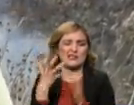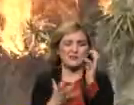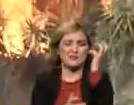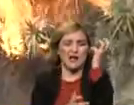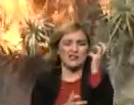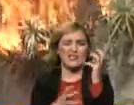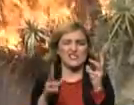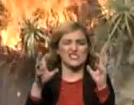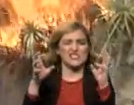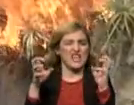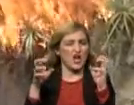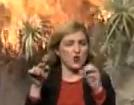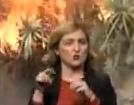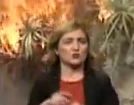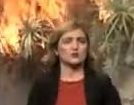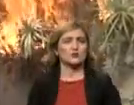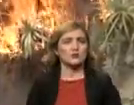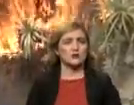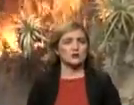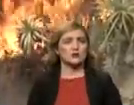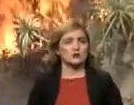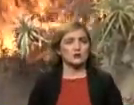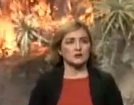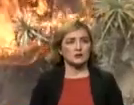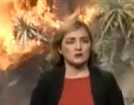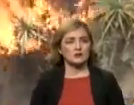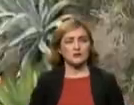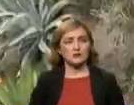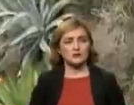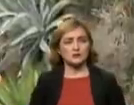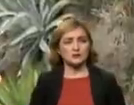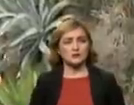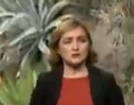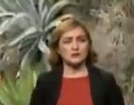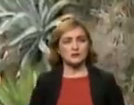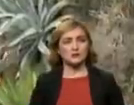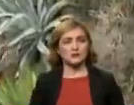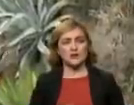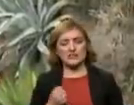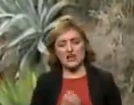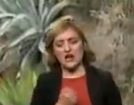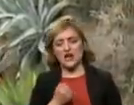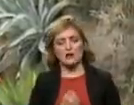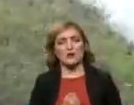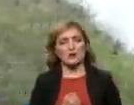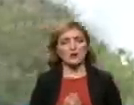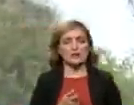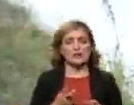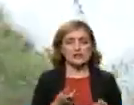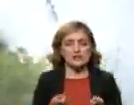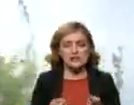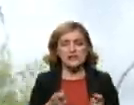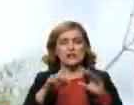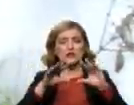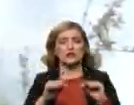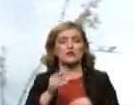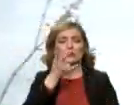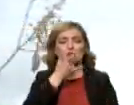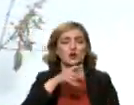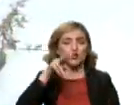ahorita. Esa fue la tónica durante la jornada en las labores de extinción del Cerro Casitagua en Pomasqui, norte de